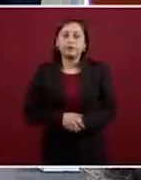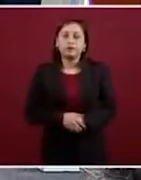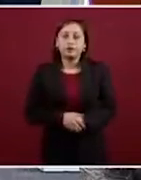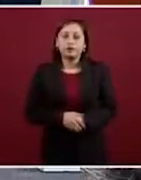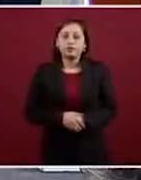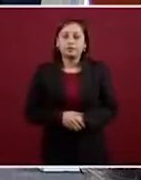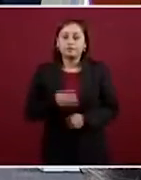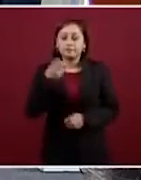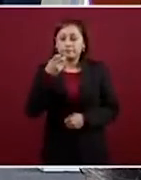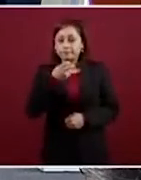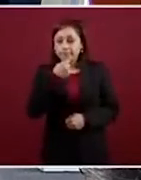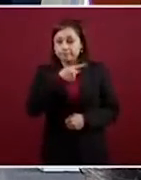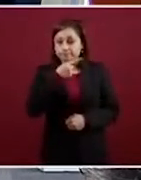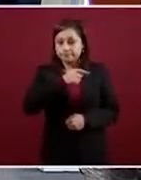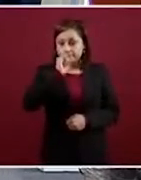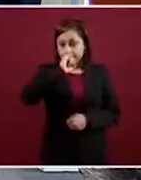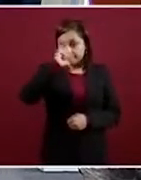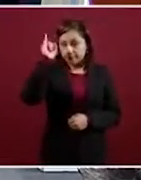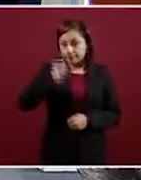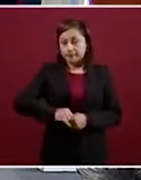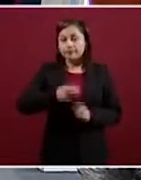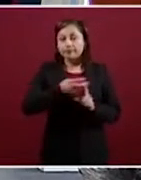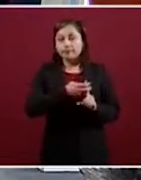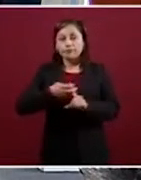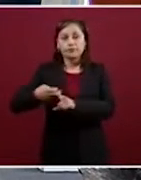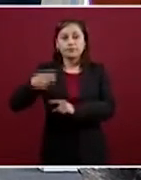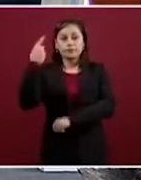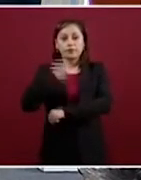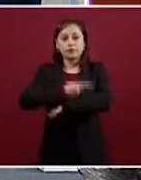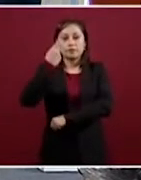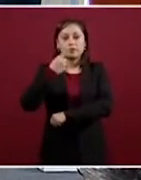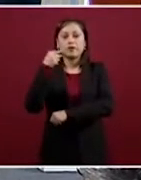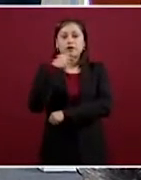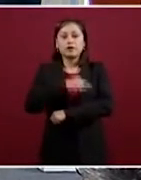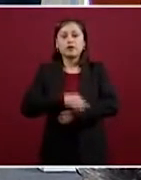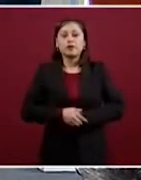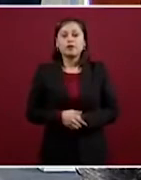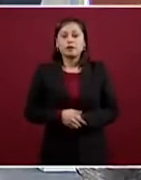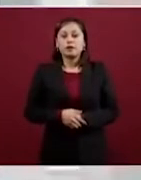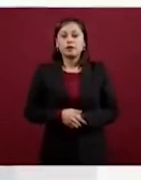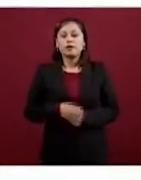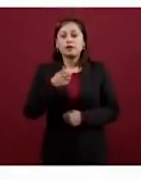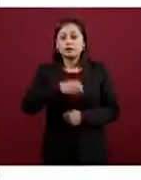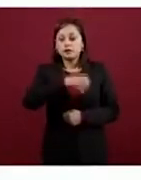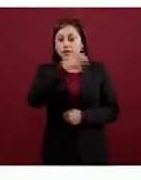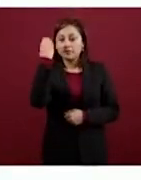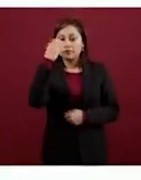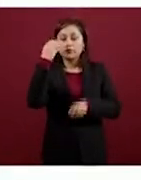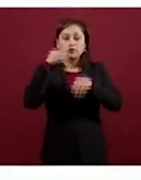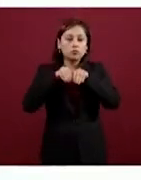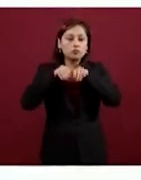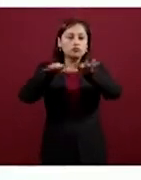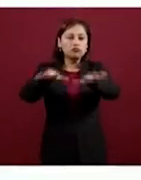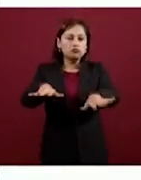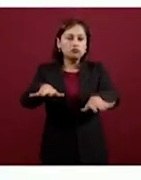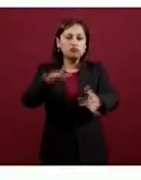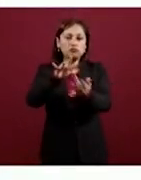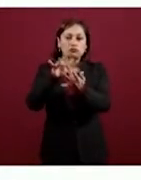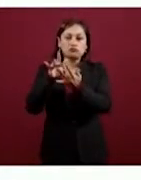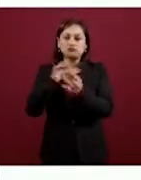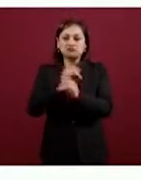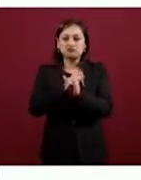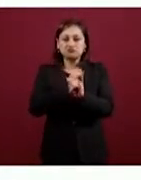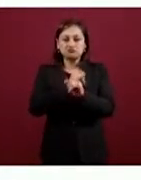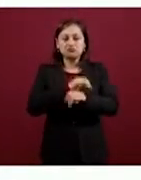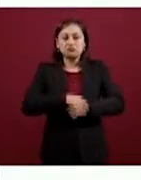es el oficial que se llevan de ahí de costa rica esta foto estuvo circulando en las redes estableciendo